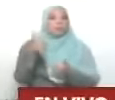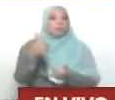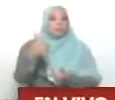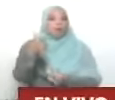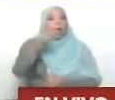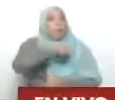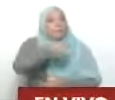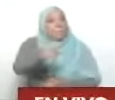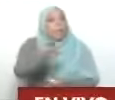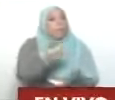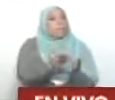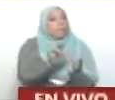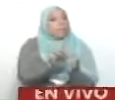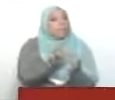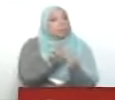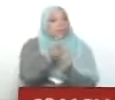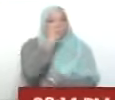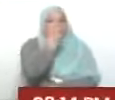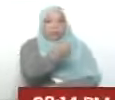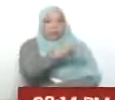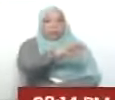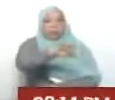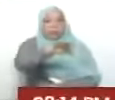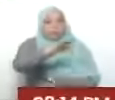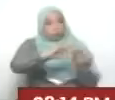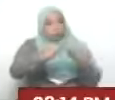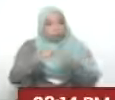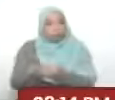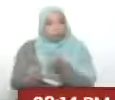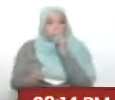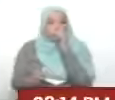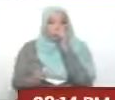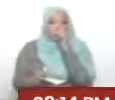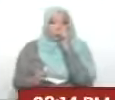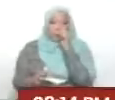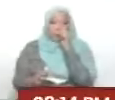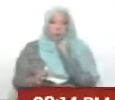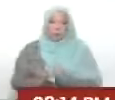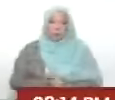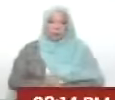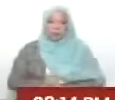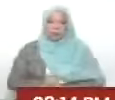compadre. Pataruco, sal para las calles, burro Martínez.